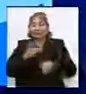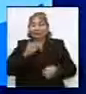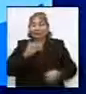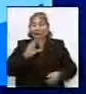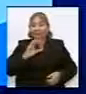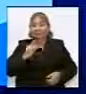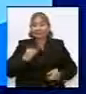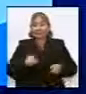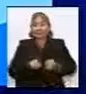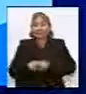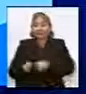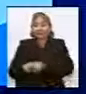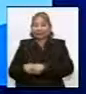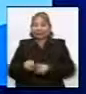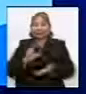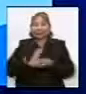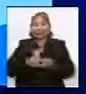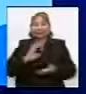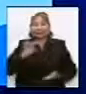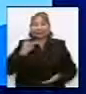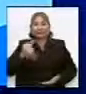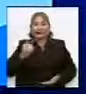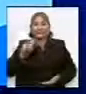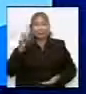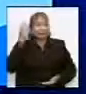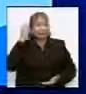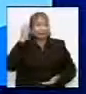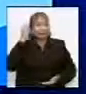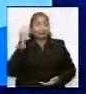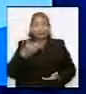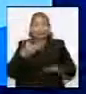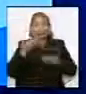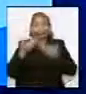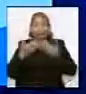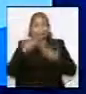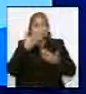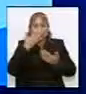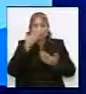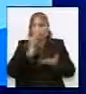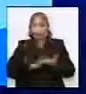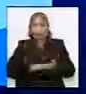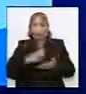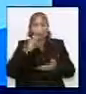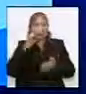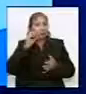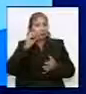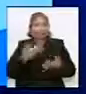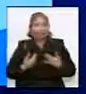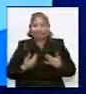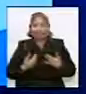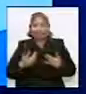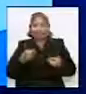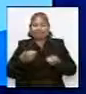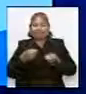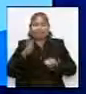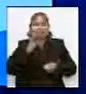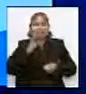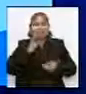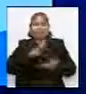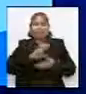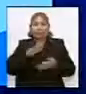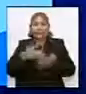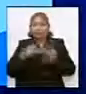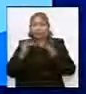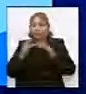así como la del distrito limeño de San Juan de Miraflores, contaron la mala experiencia que han tenido que lidiar con las guerras sucias de las